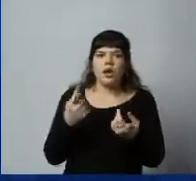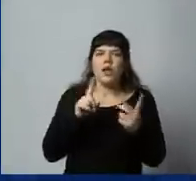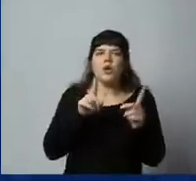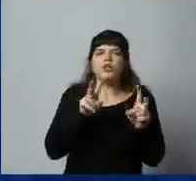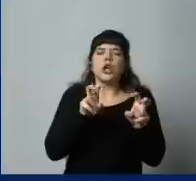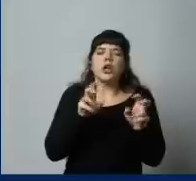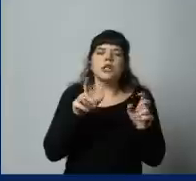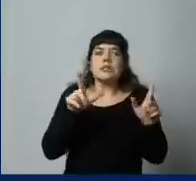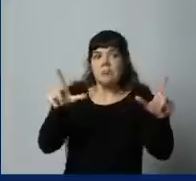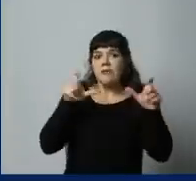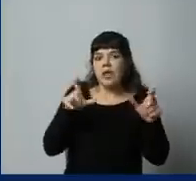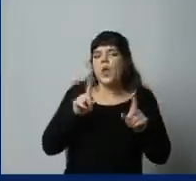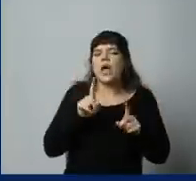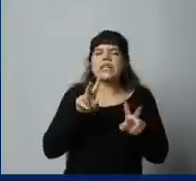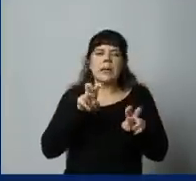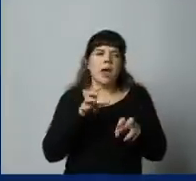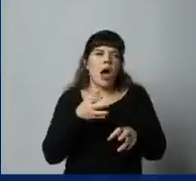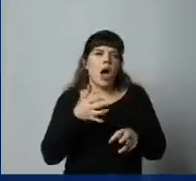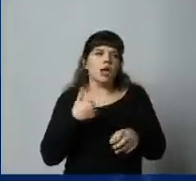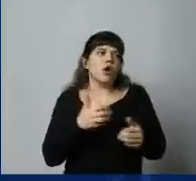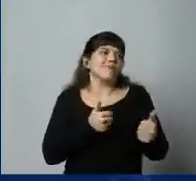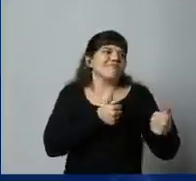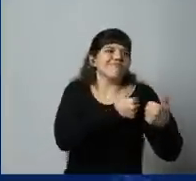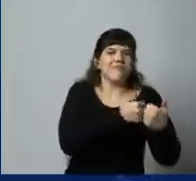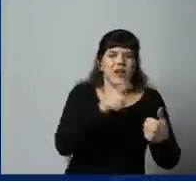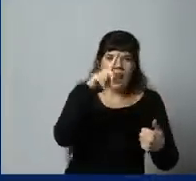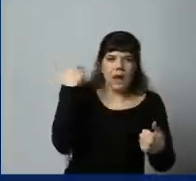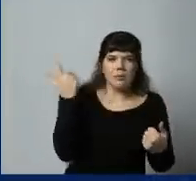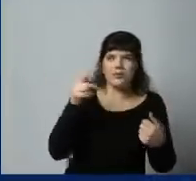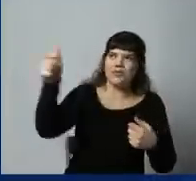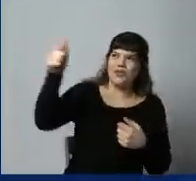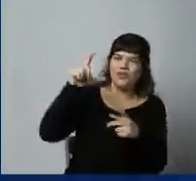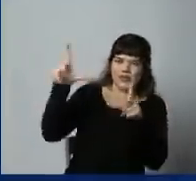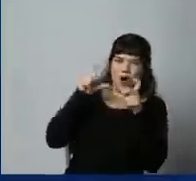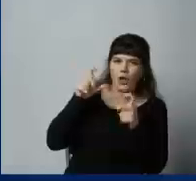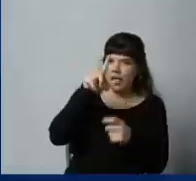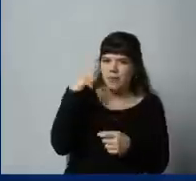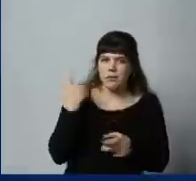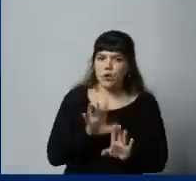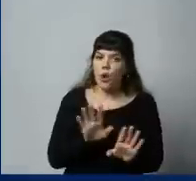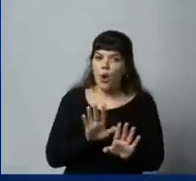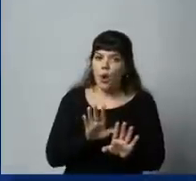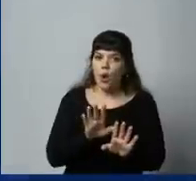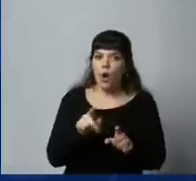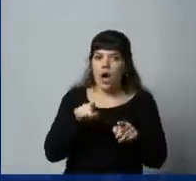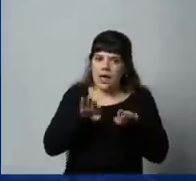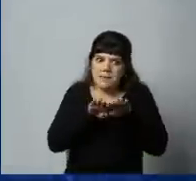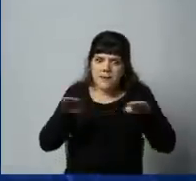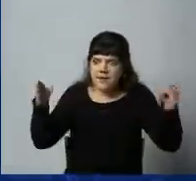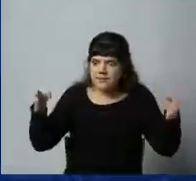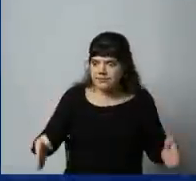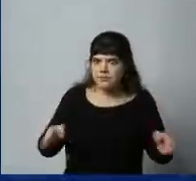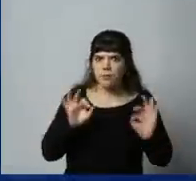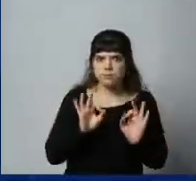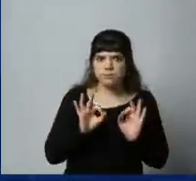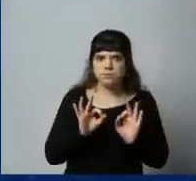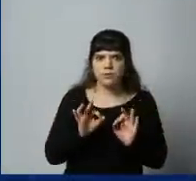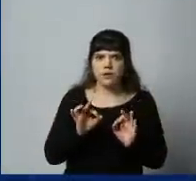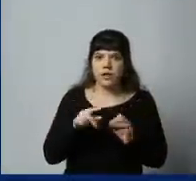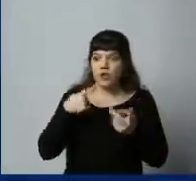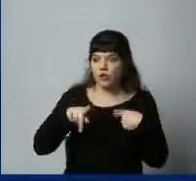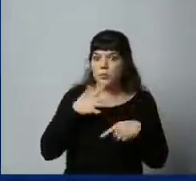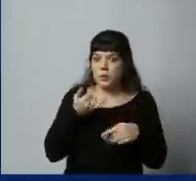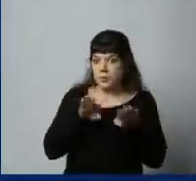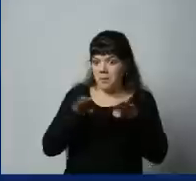es eso de que se acercan a la calle p y se sacan una selfie hay una mesa se supone que quienes componen una mesa se